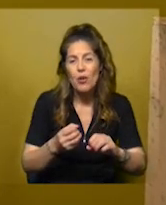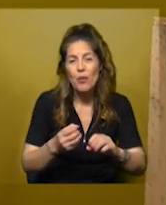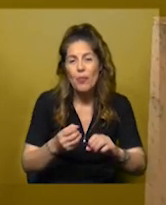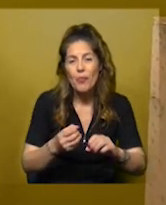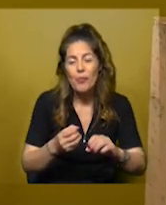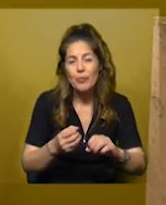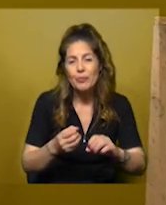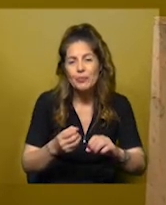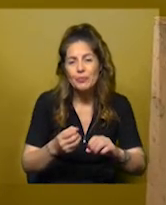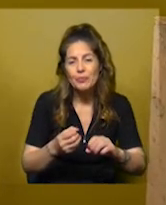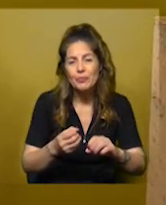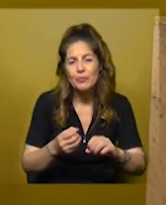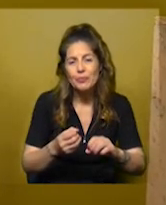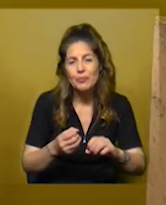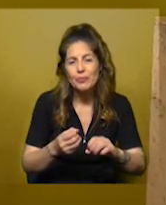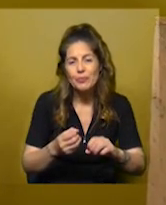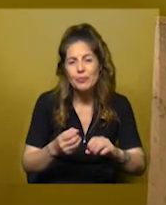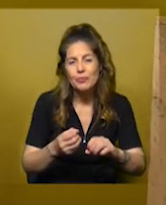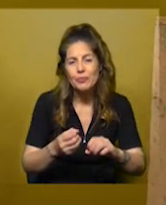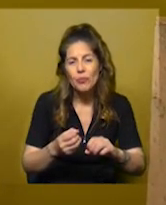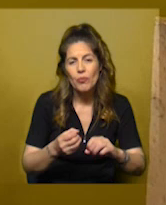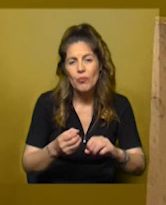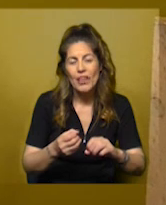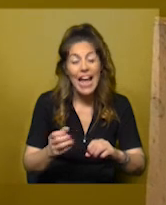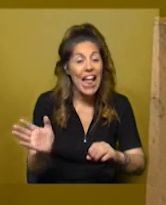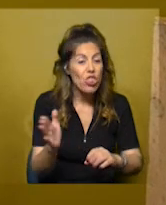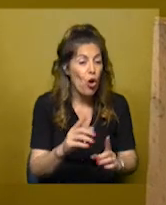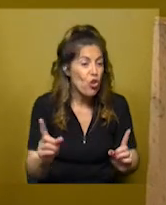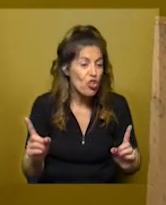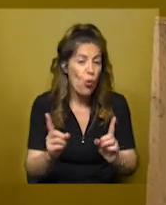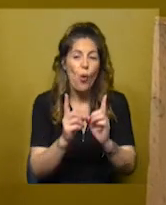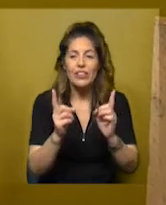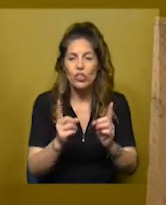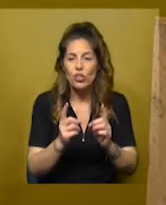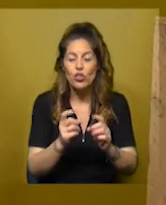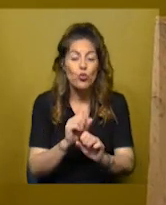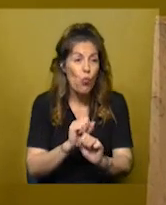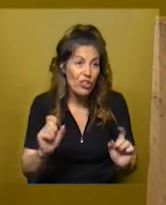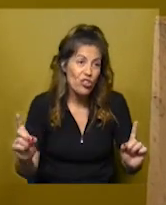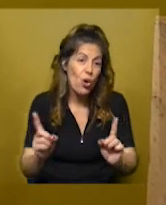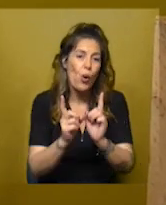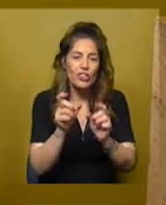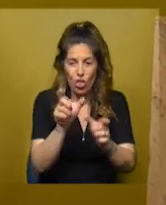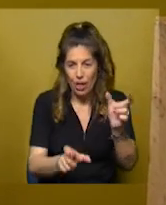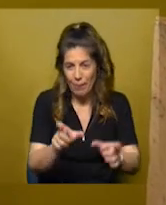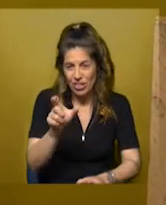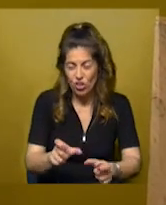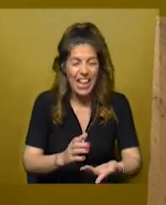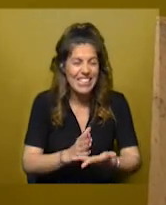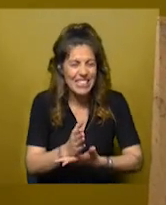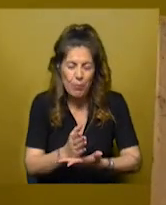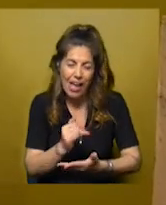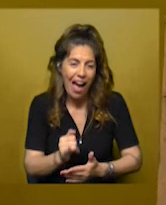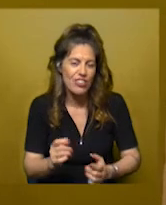en todas las eh los encuentros o o supuestos encuentros de personas habían